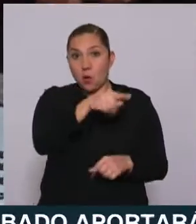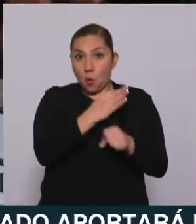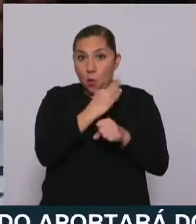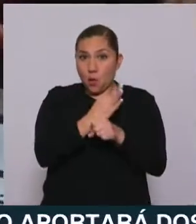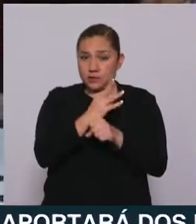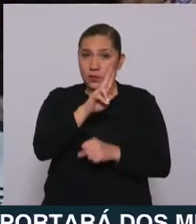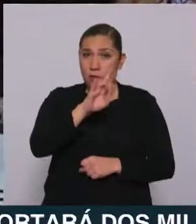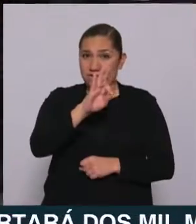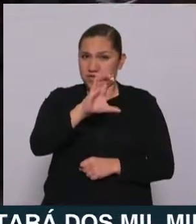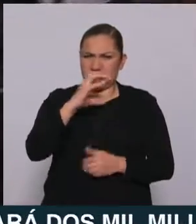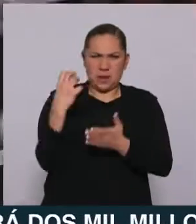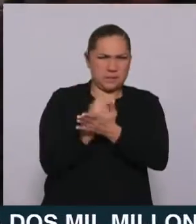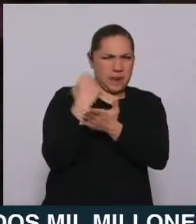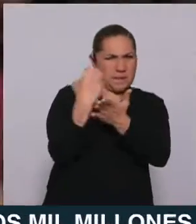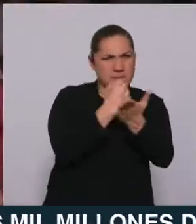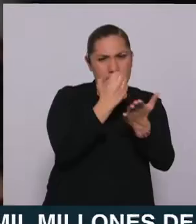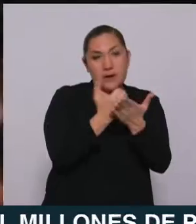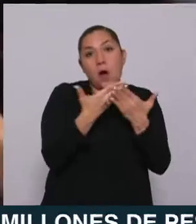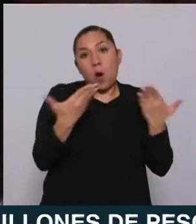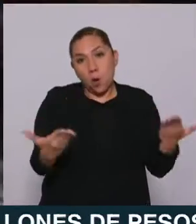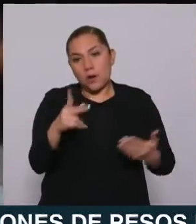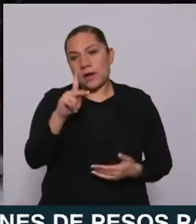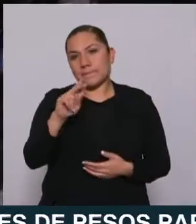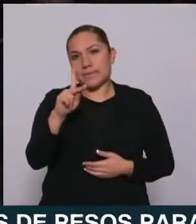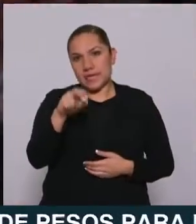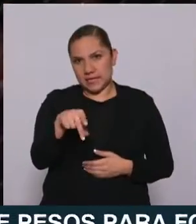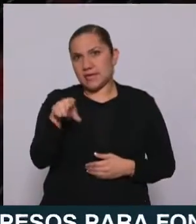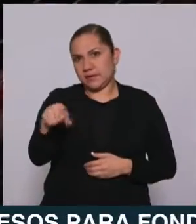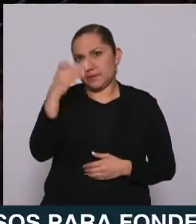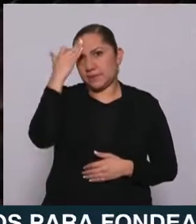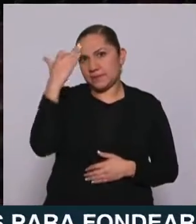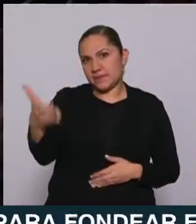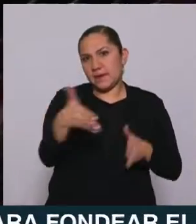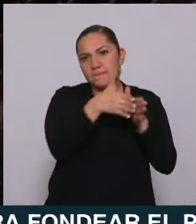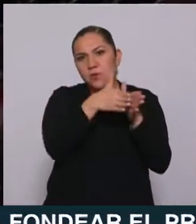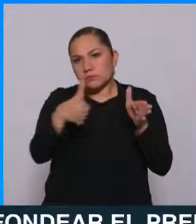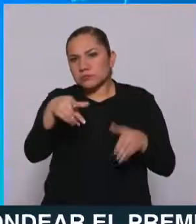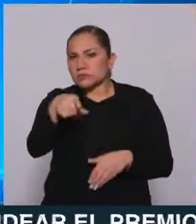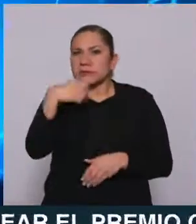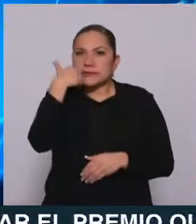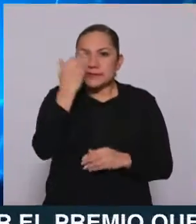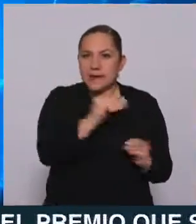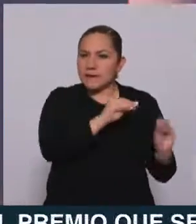para sus peleas en Pekín. Ahora decidió trasladar su campamento a Tailandia.